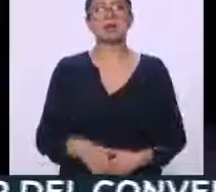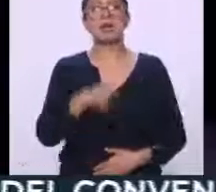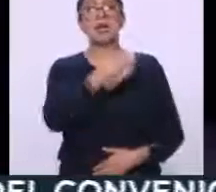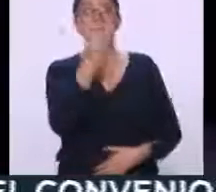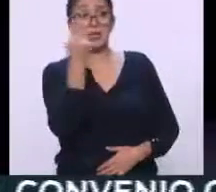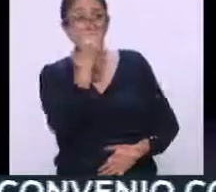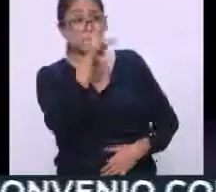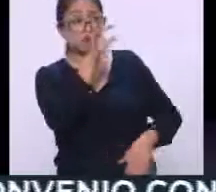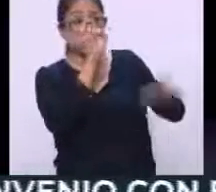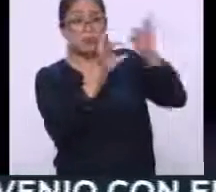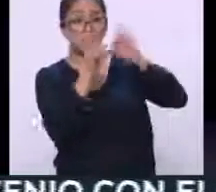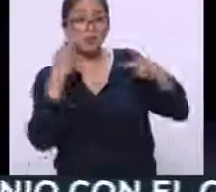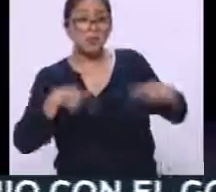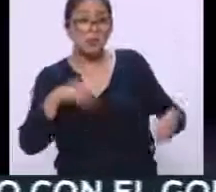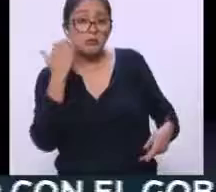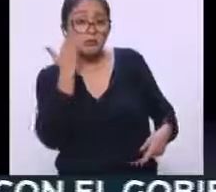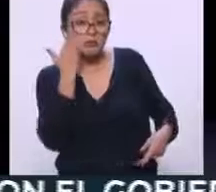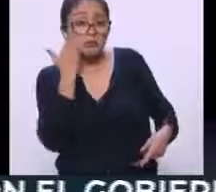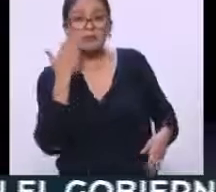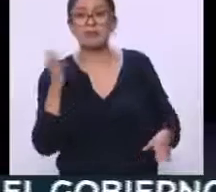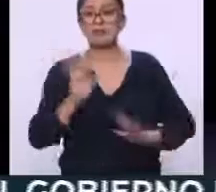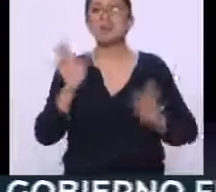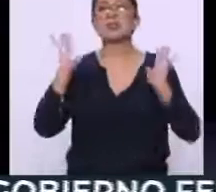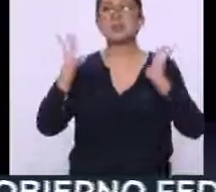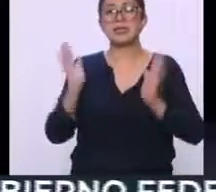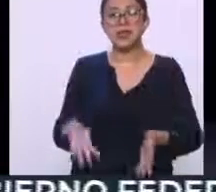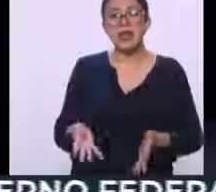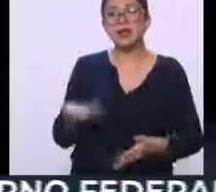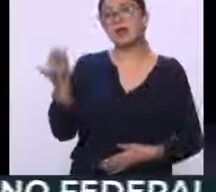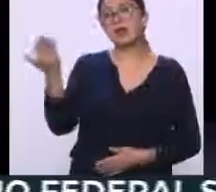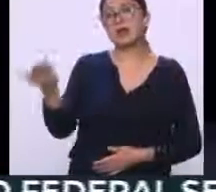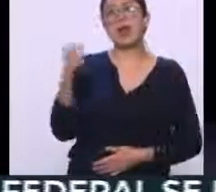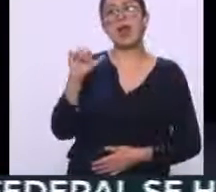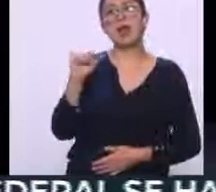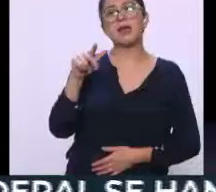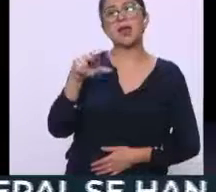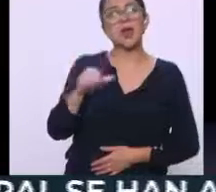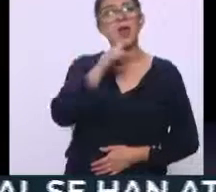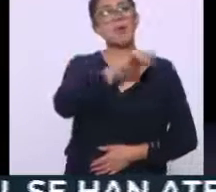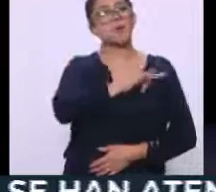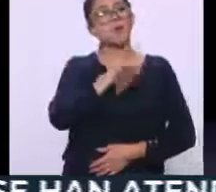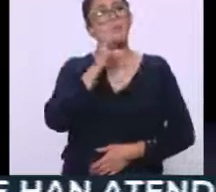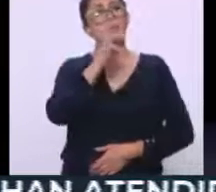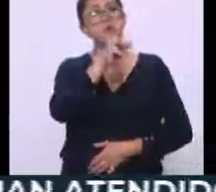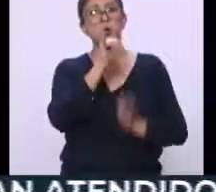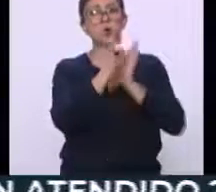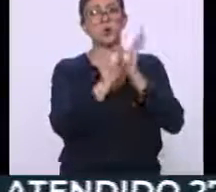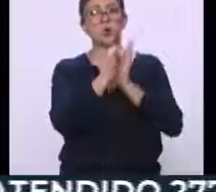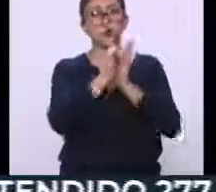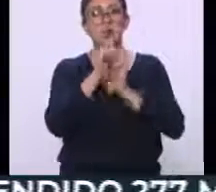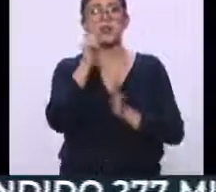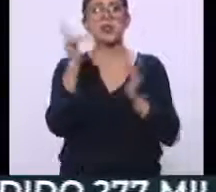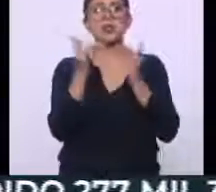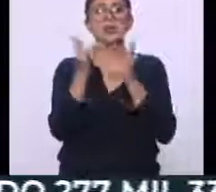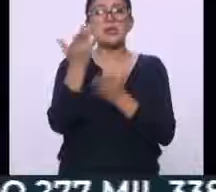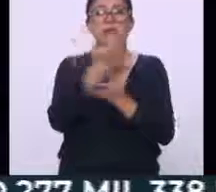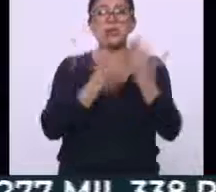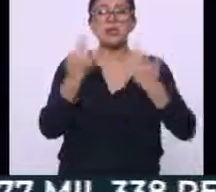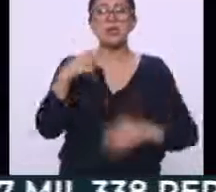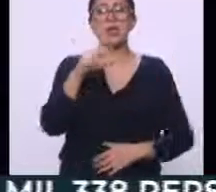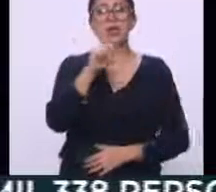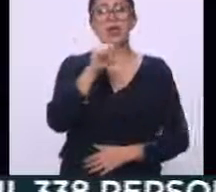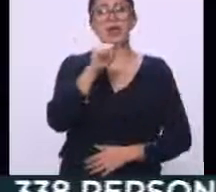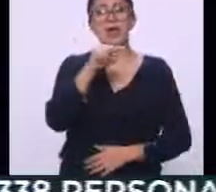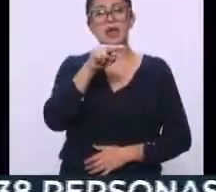la tienes? Vale la pena la entrevista a Adriana Patlán en tu canal de YouTube. Sí, por favor, síganme en redes. Me encuentran como Dana